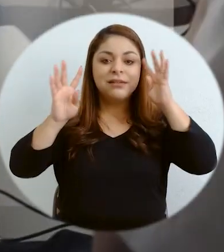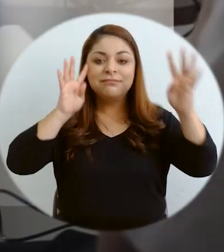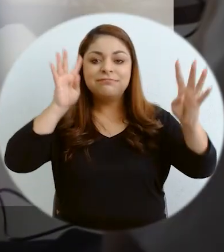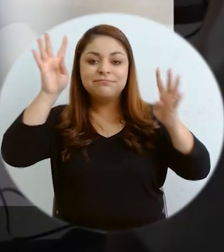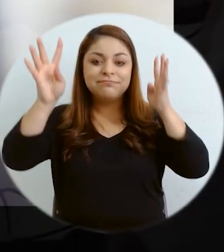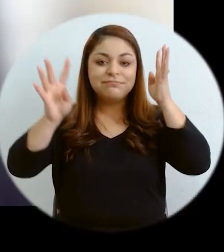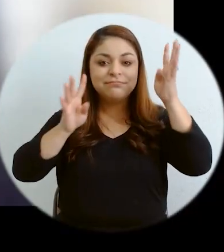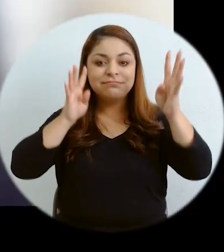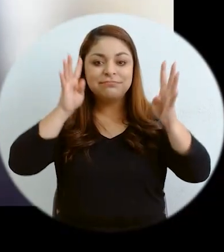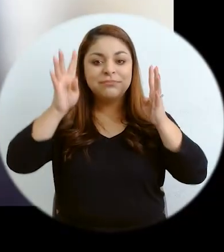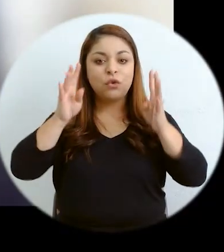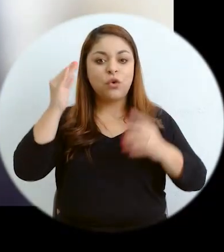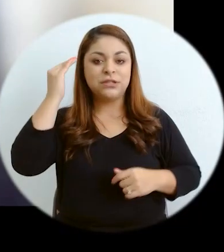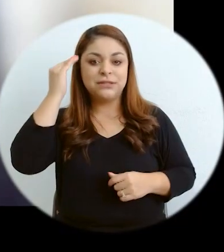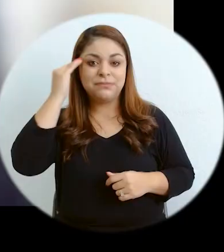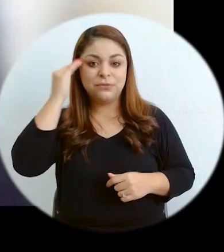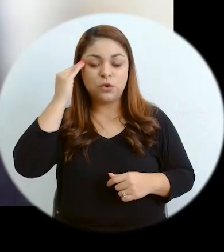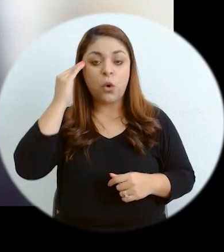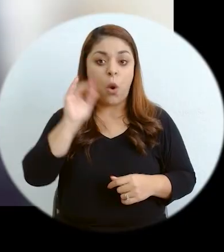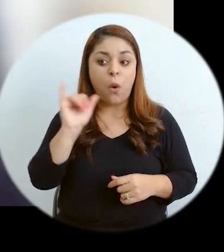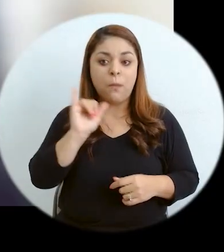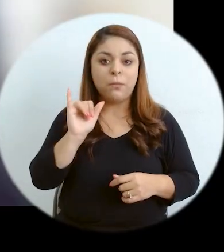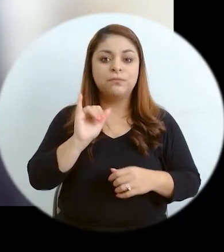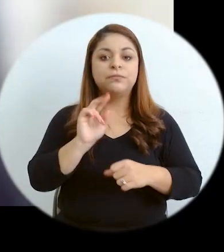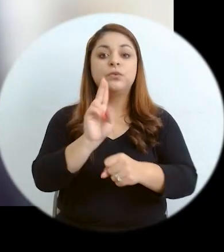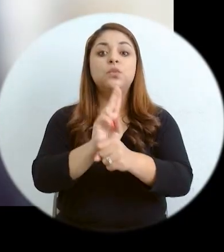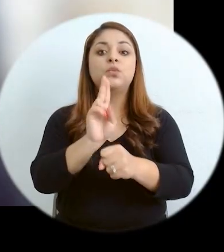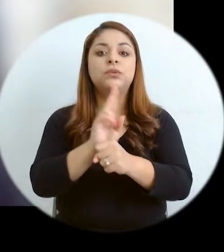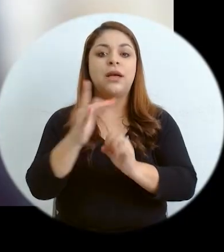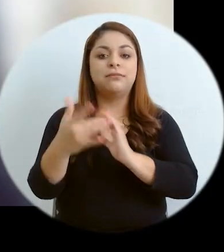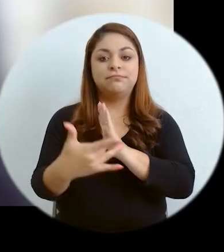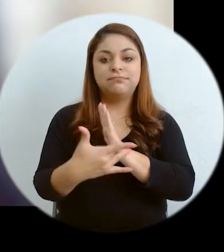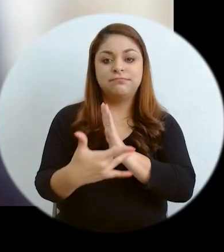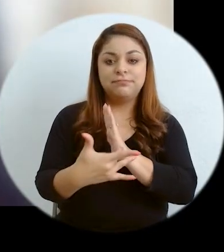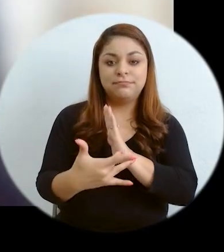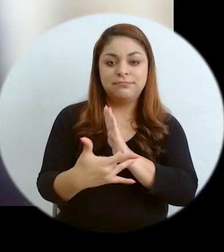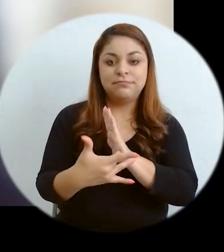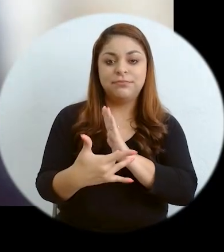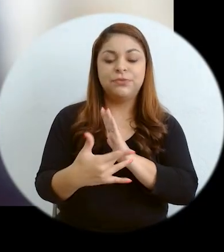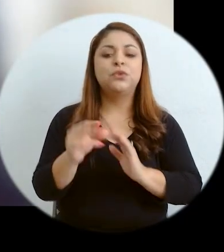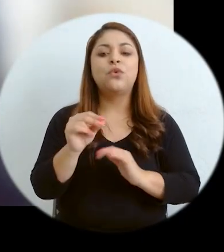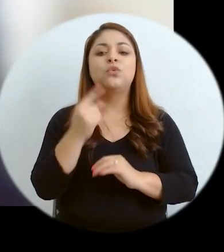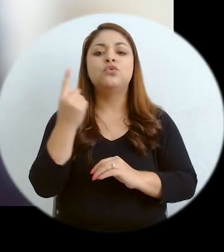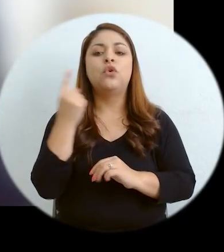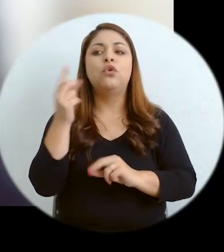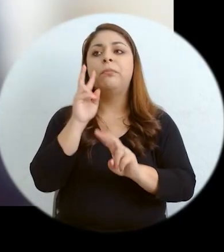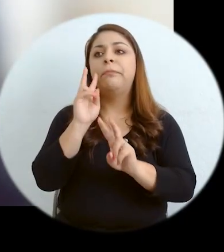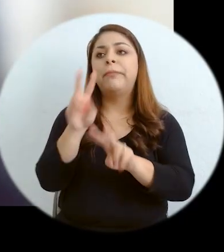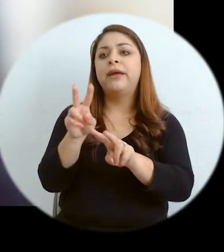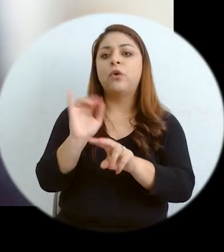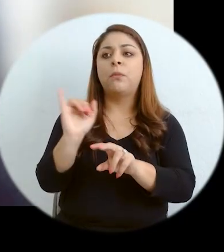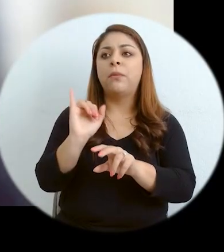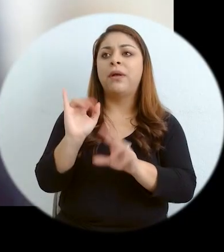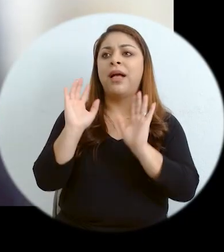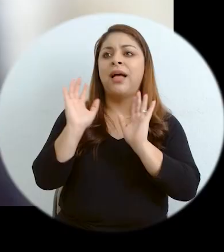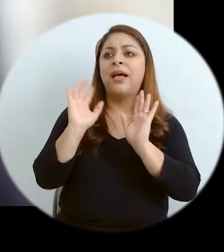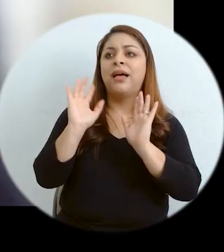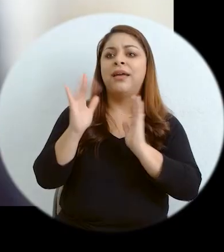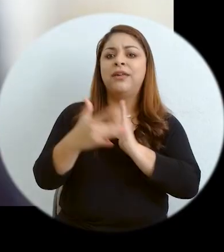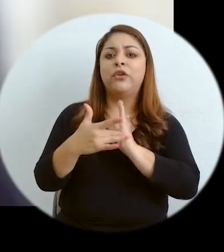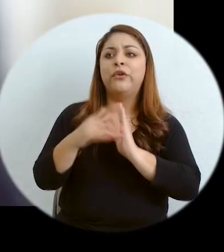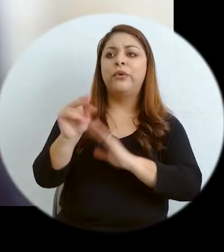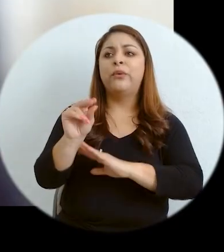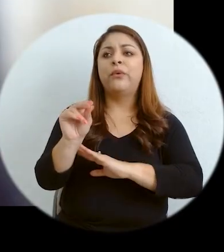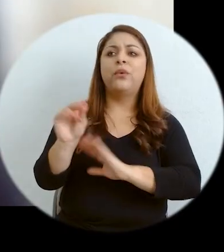esa creación de conocimientos, que usemos la tecnología más que verla como un